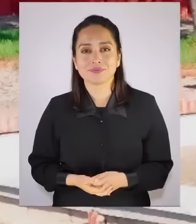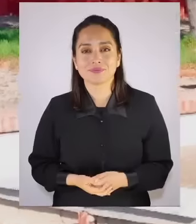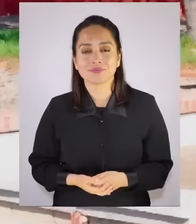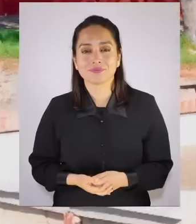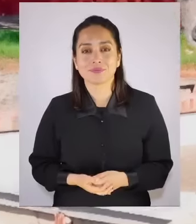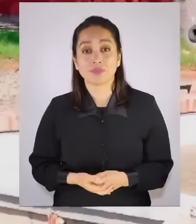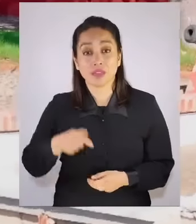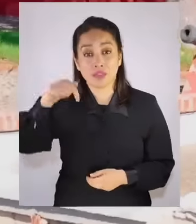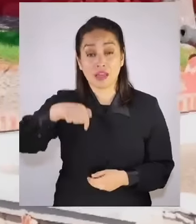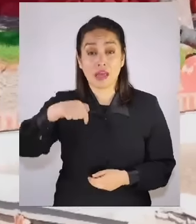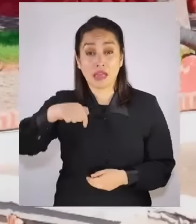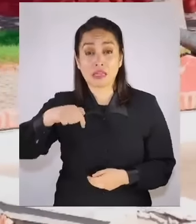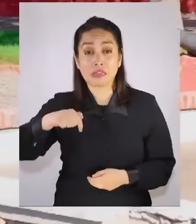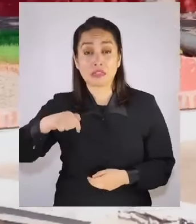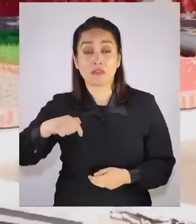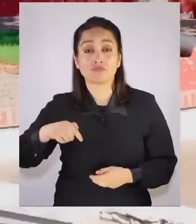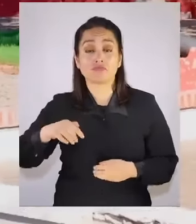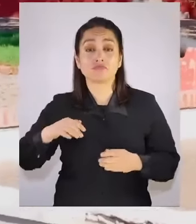Este edificio data de